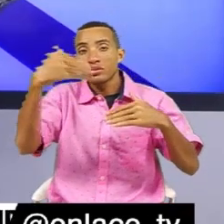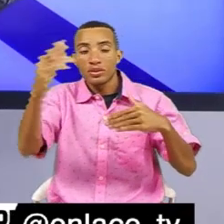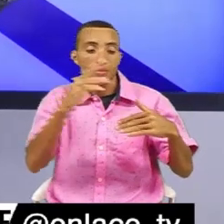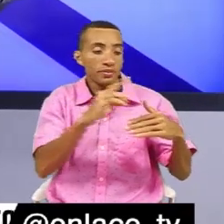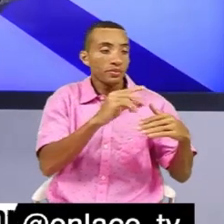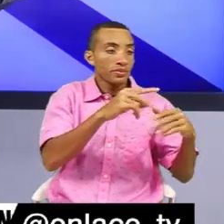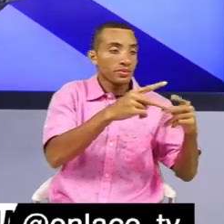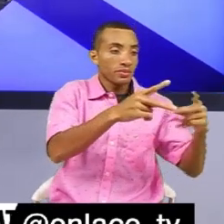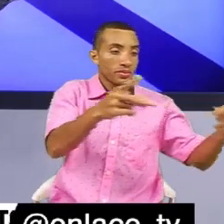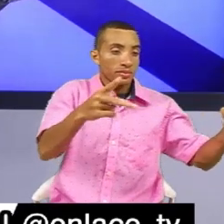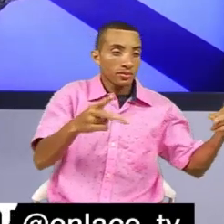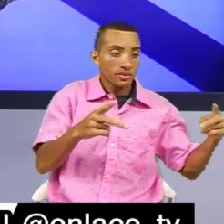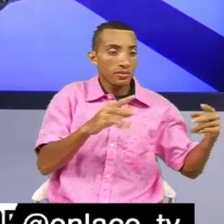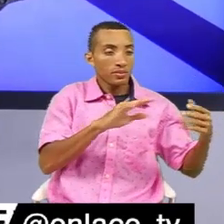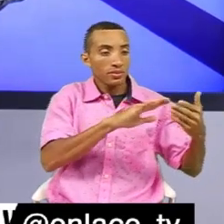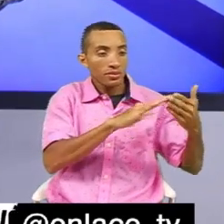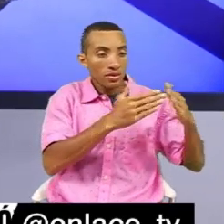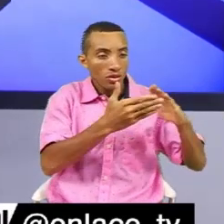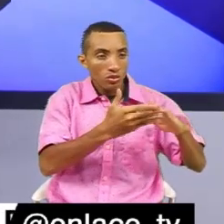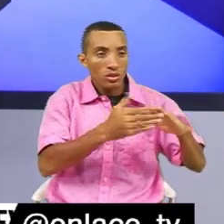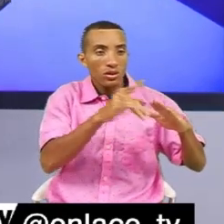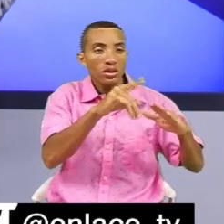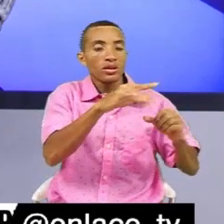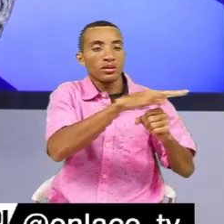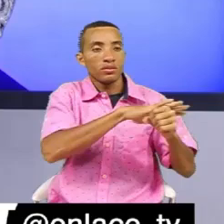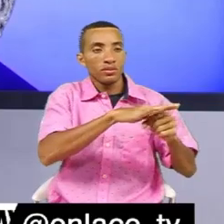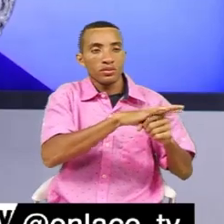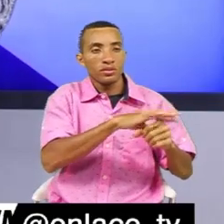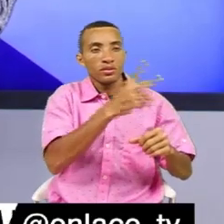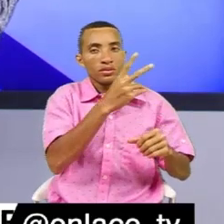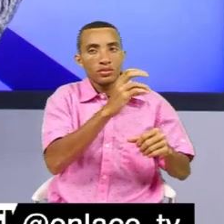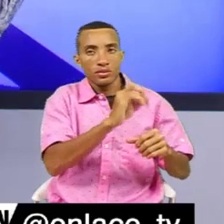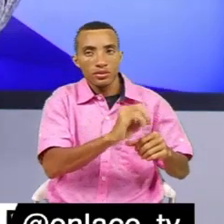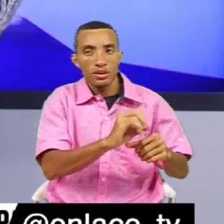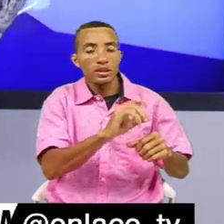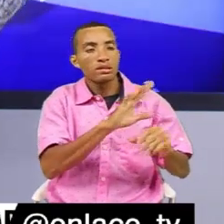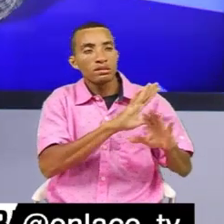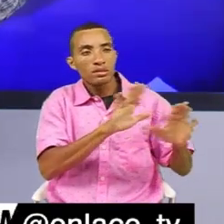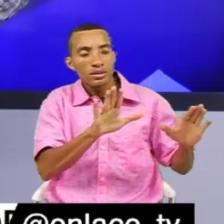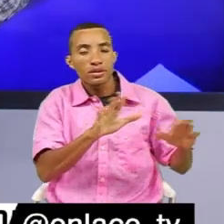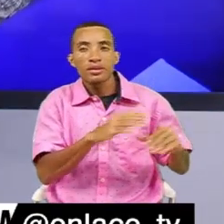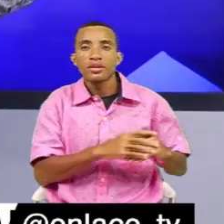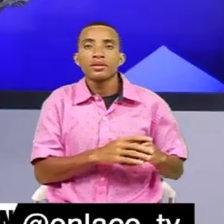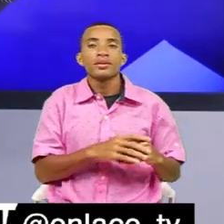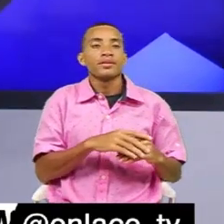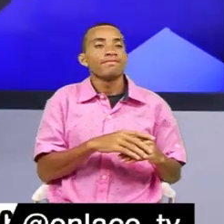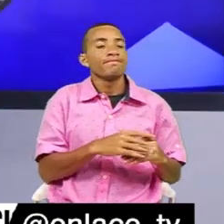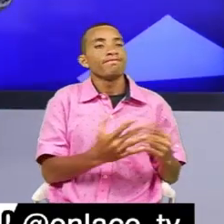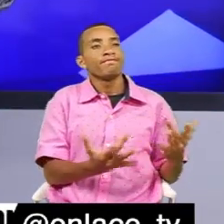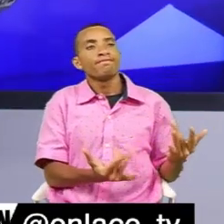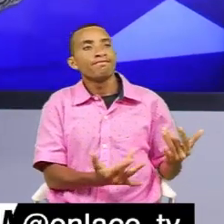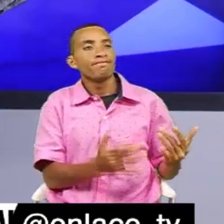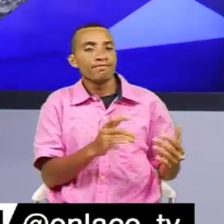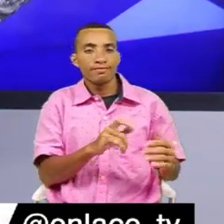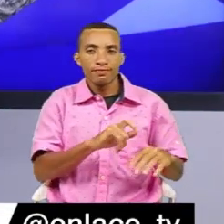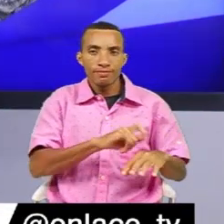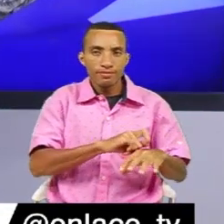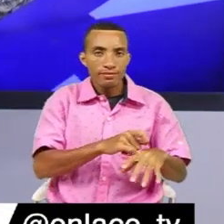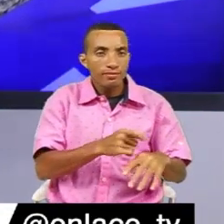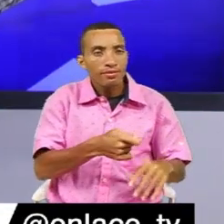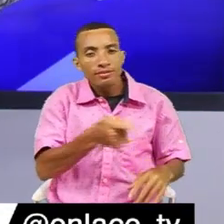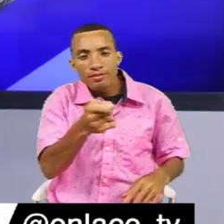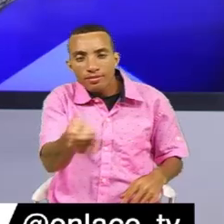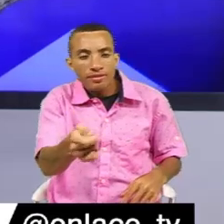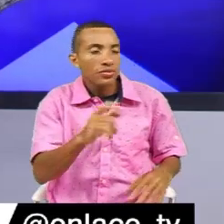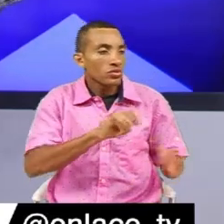Salón Comunal en el barrio 20 de enero, los habitantes aguardan la espera para que les sean entregadas las llaves con las cuales pueden hacer uso de